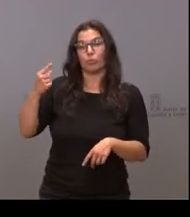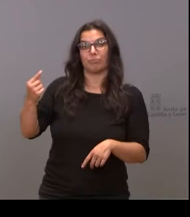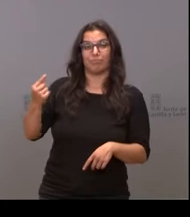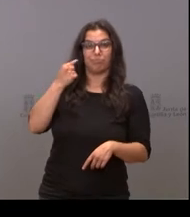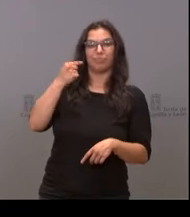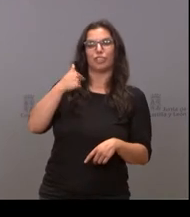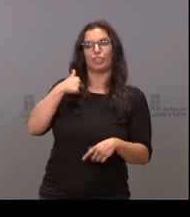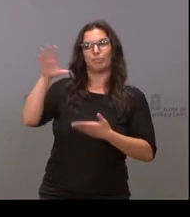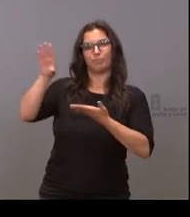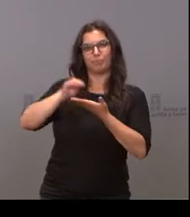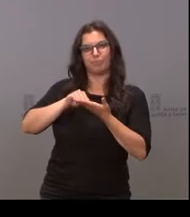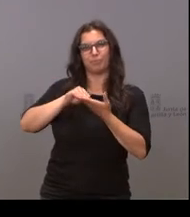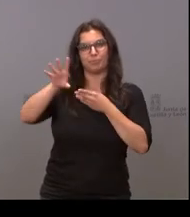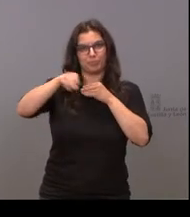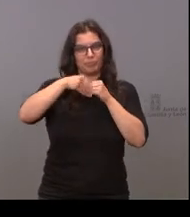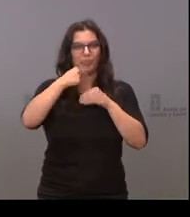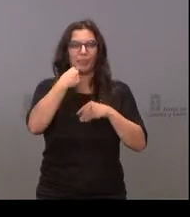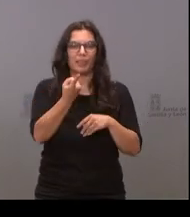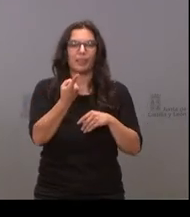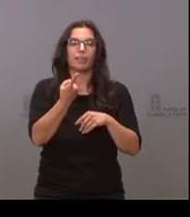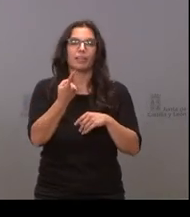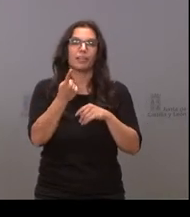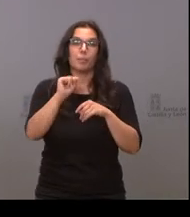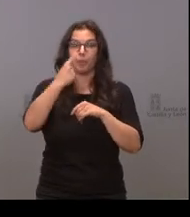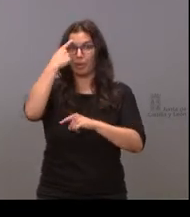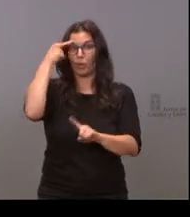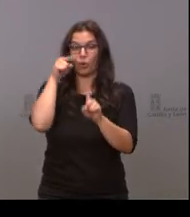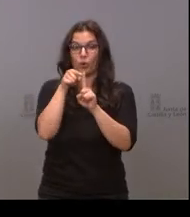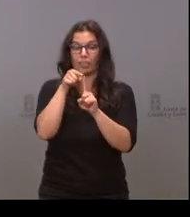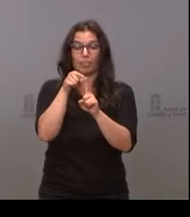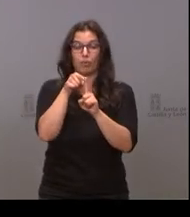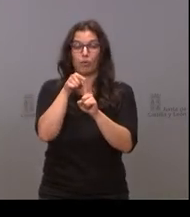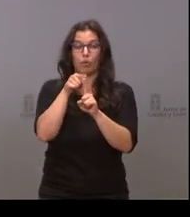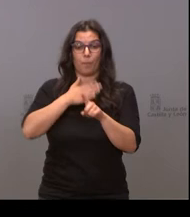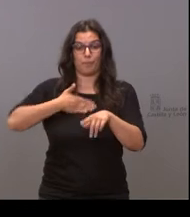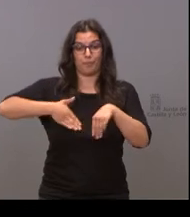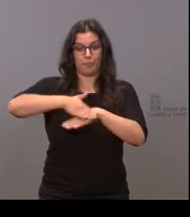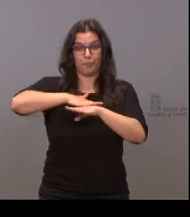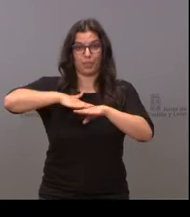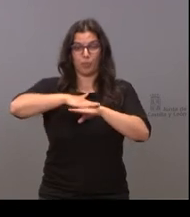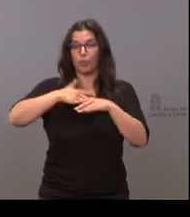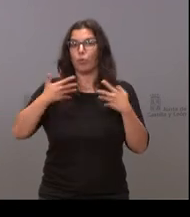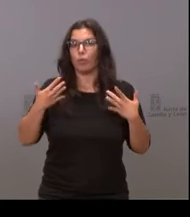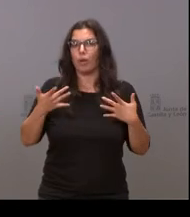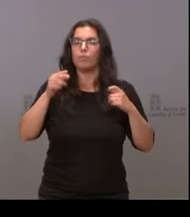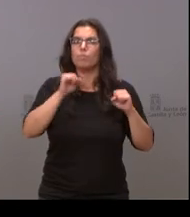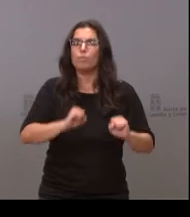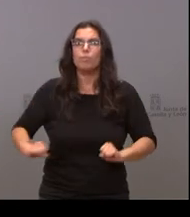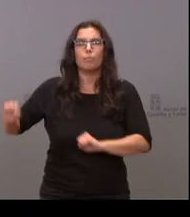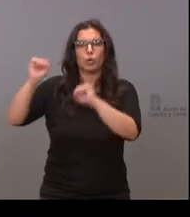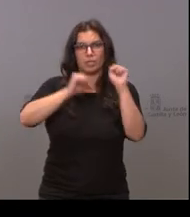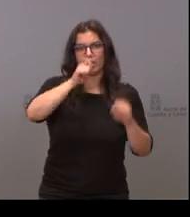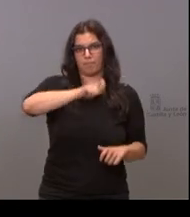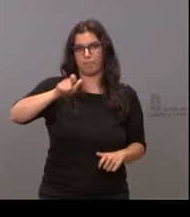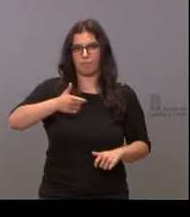decir qué el primer objetivo de mi gobierno es proteger a las personas